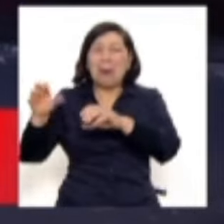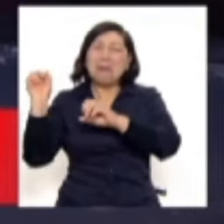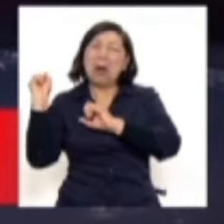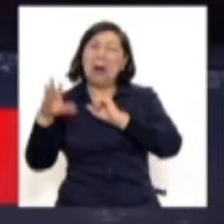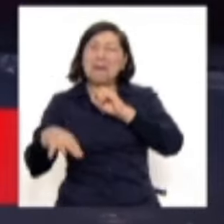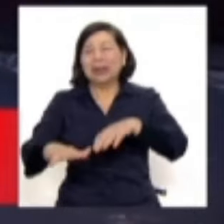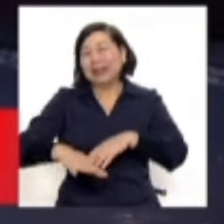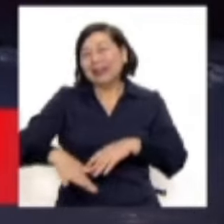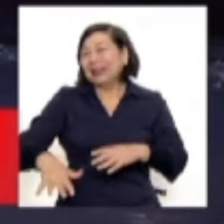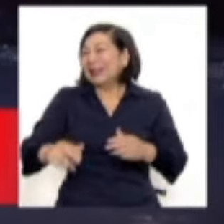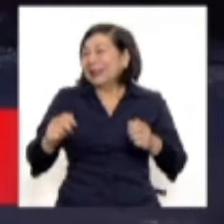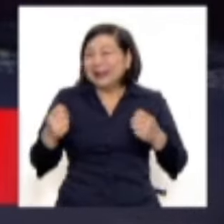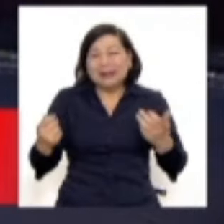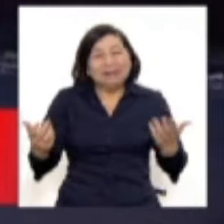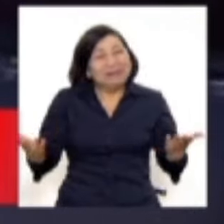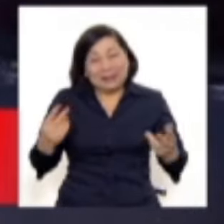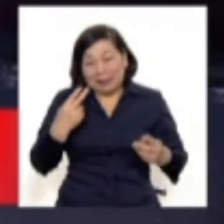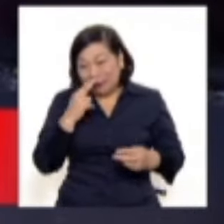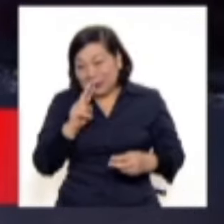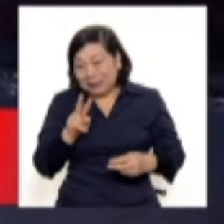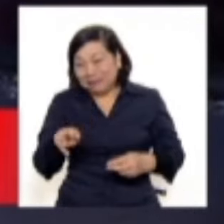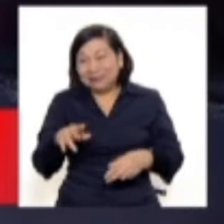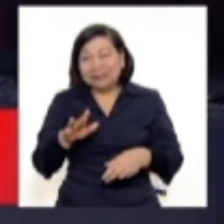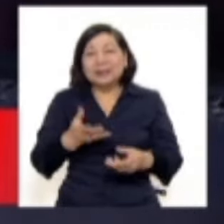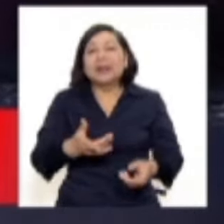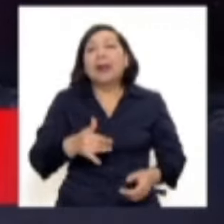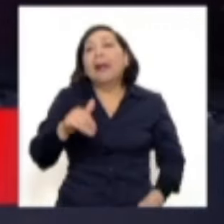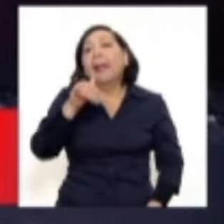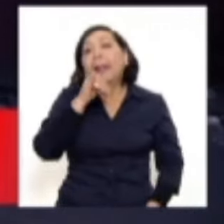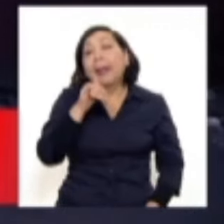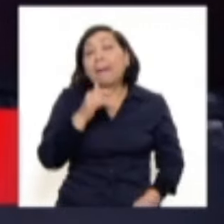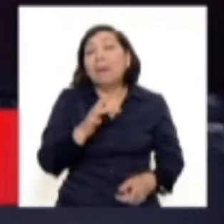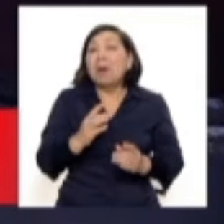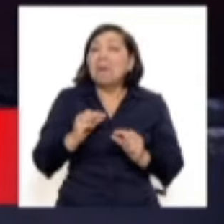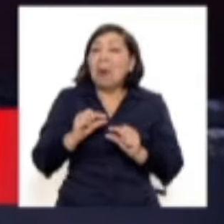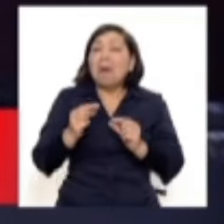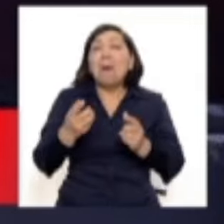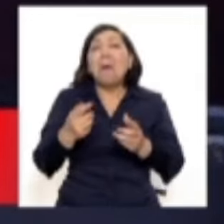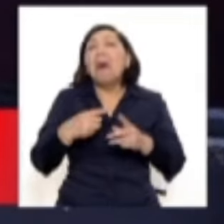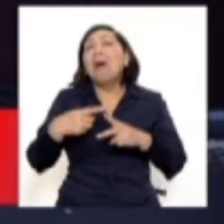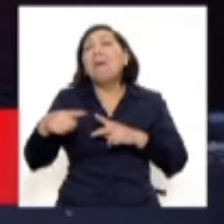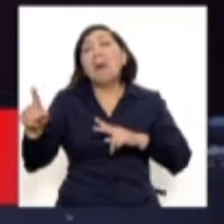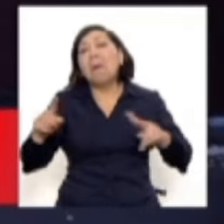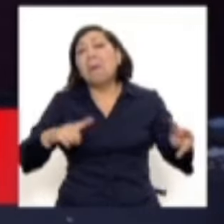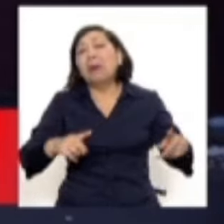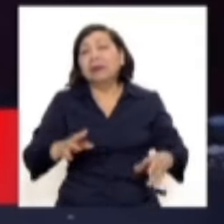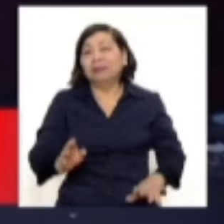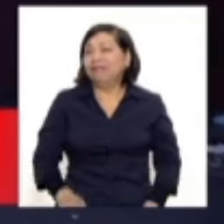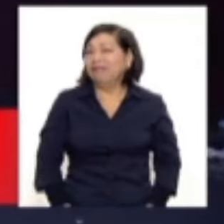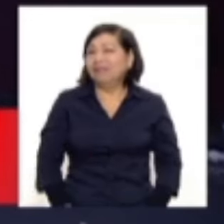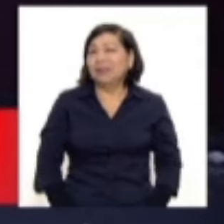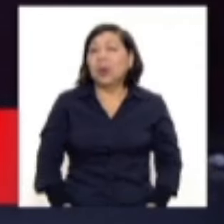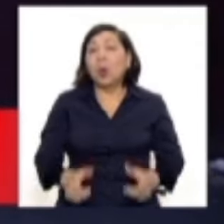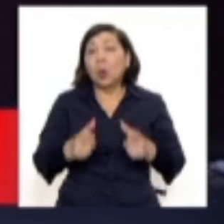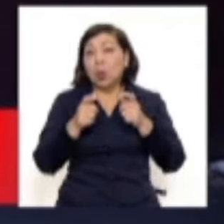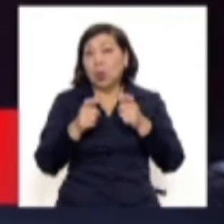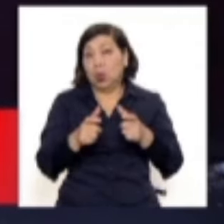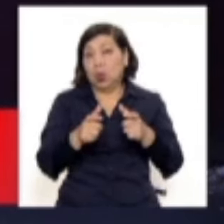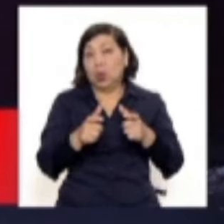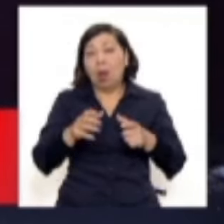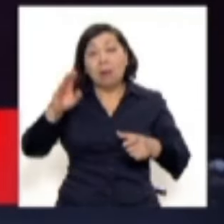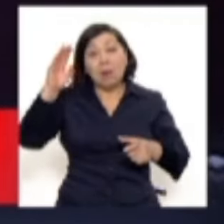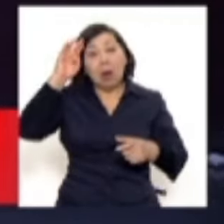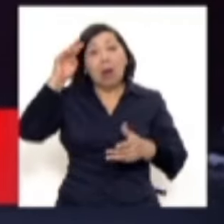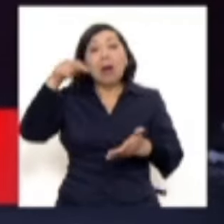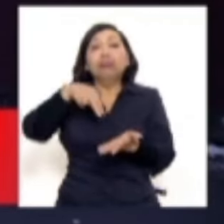producto de estas celebraciones. Hemos visto también más temprano personas consumiendo licor. Poco a poco se han ido retirando con el resguardo que les ha dado